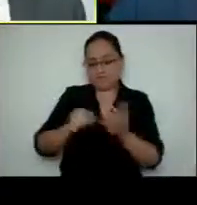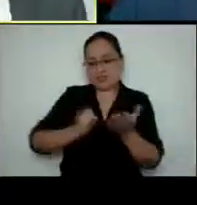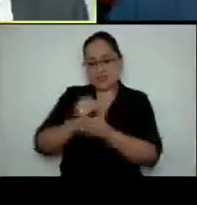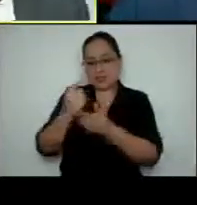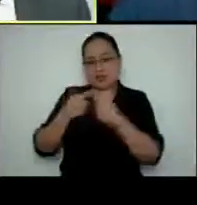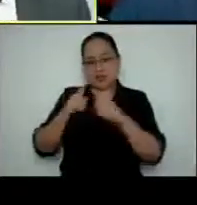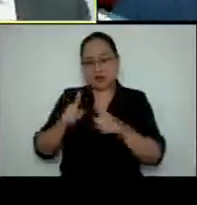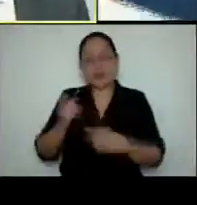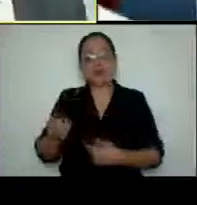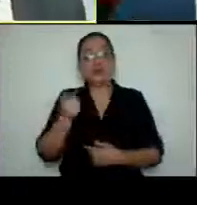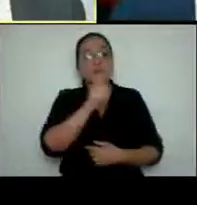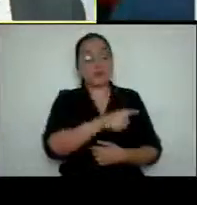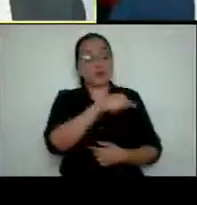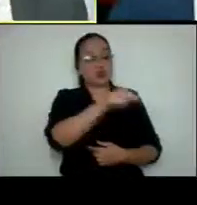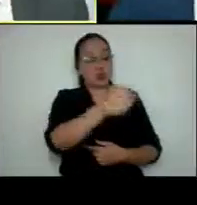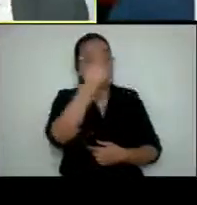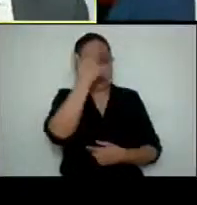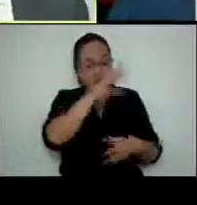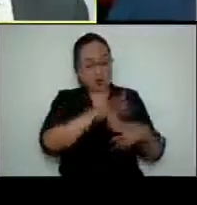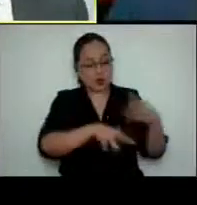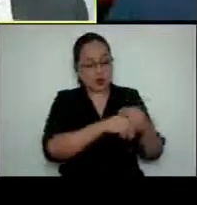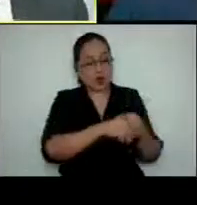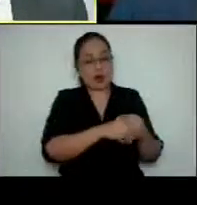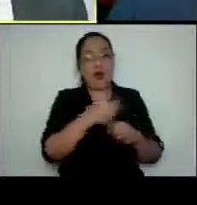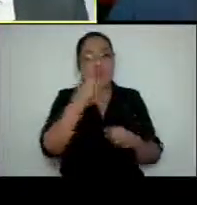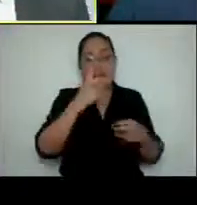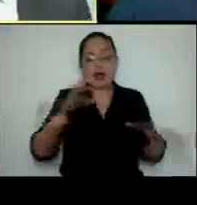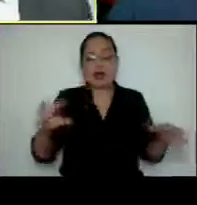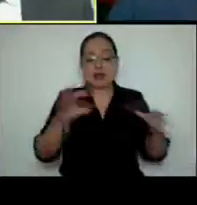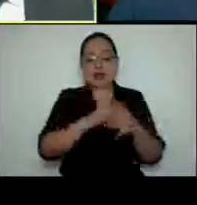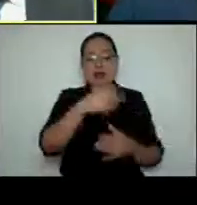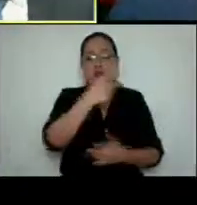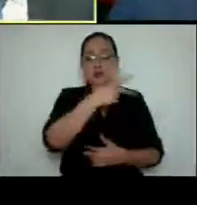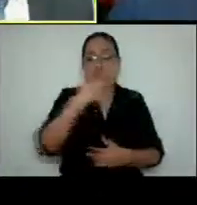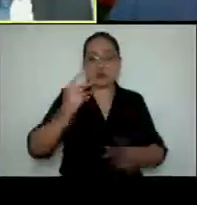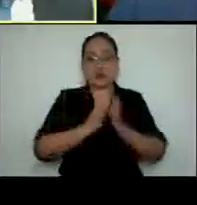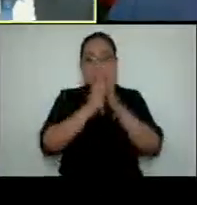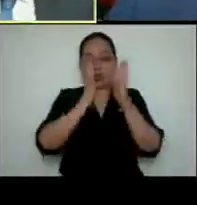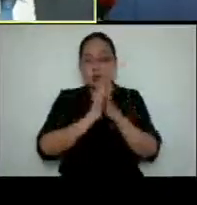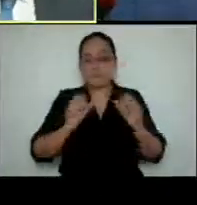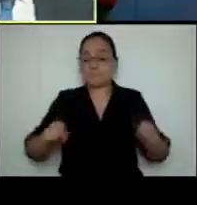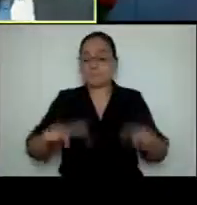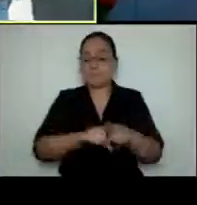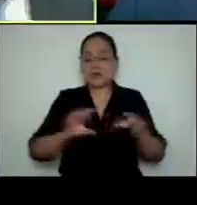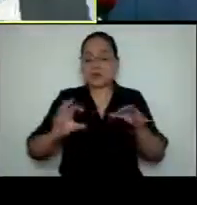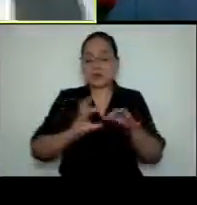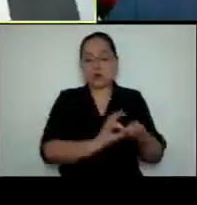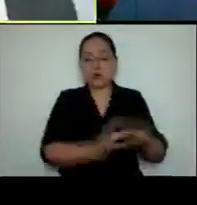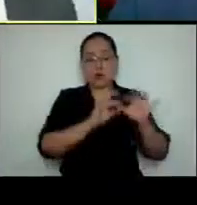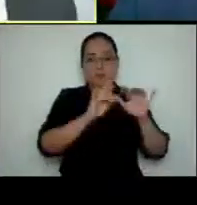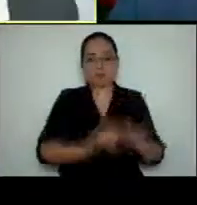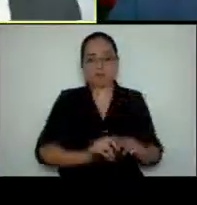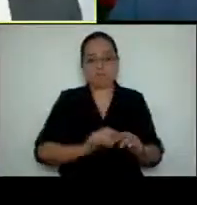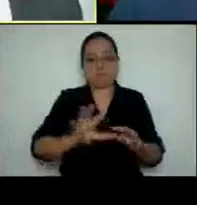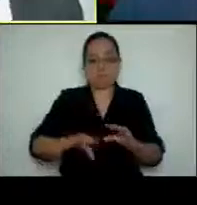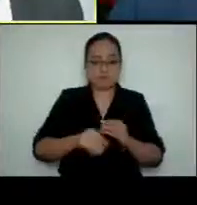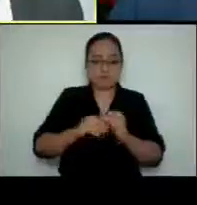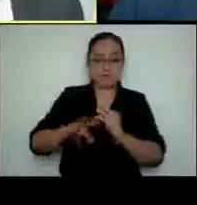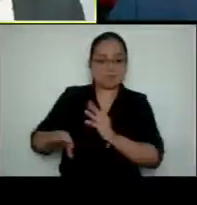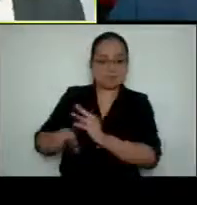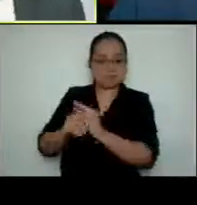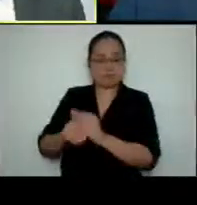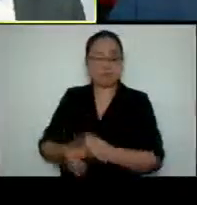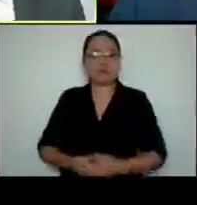usted, con la precisión de que ambos votos se emiten en términos de sus intervenciones. Bien, muchas gracias, señor